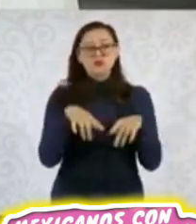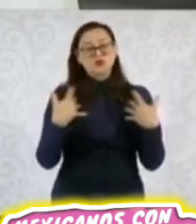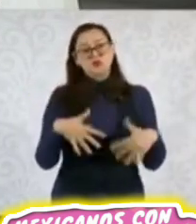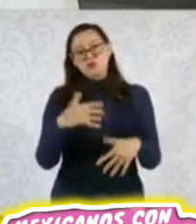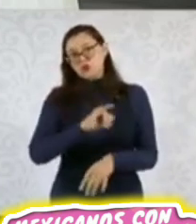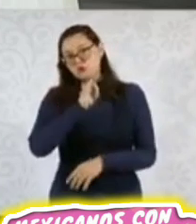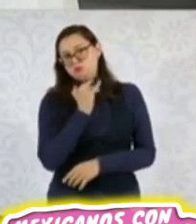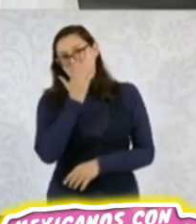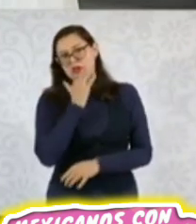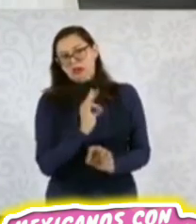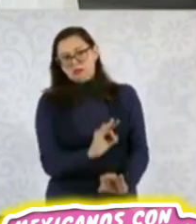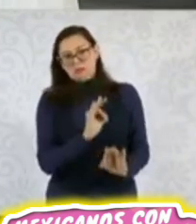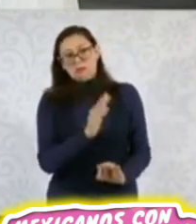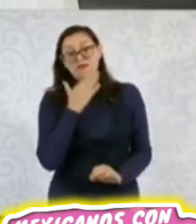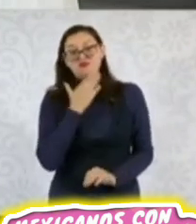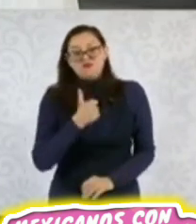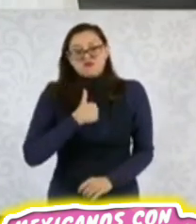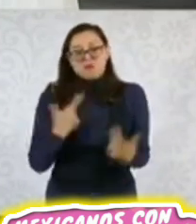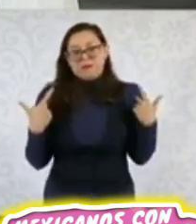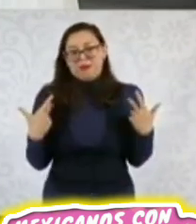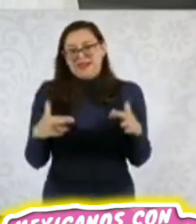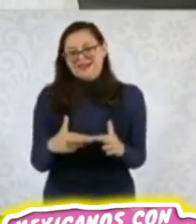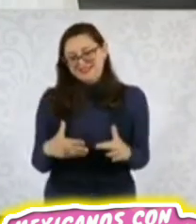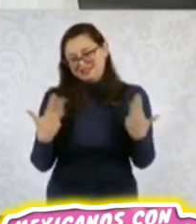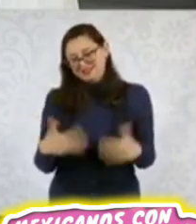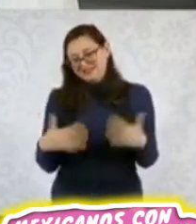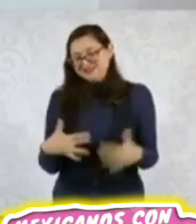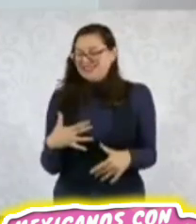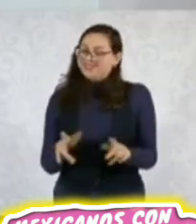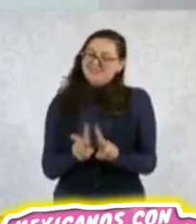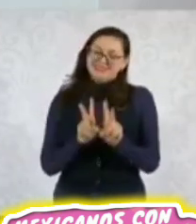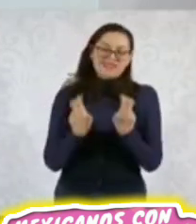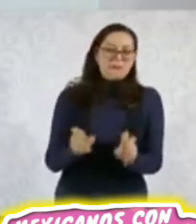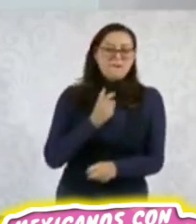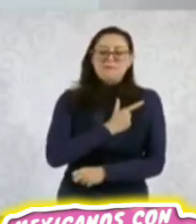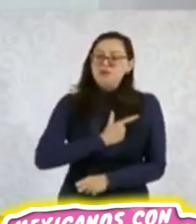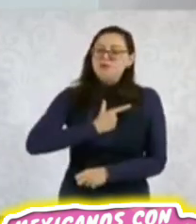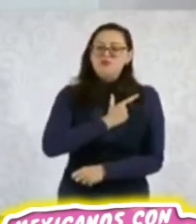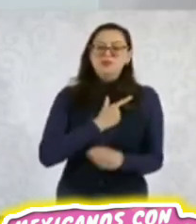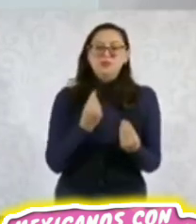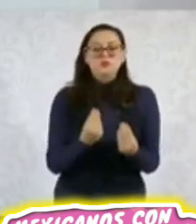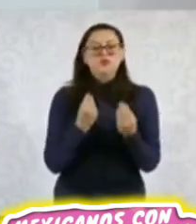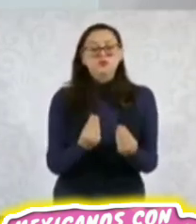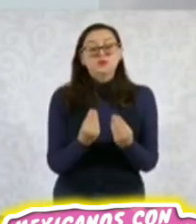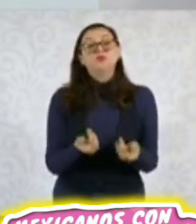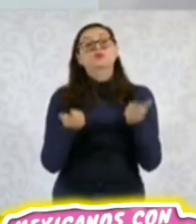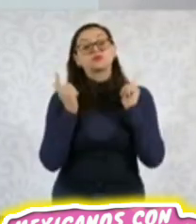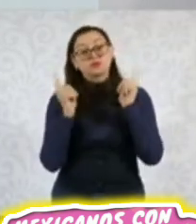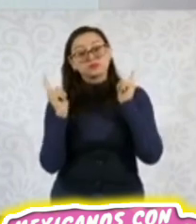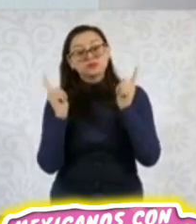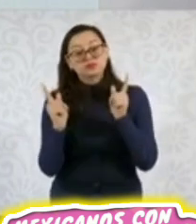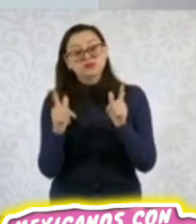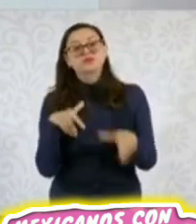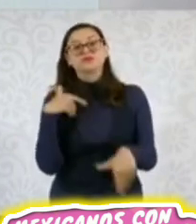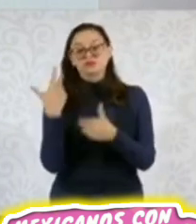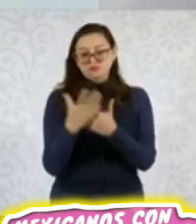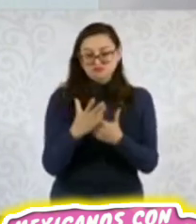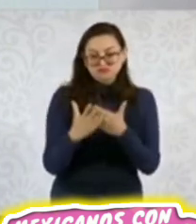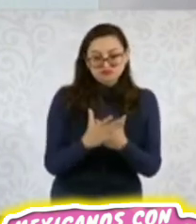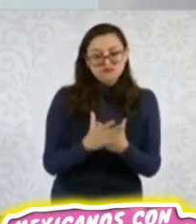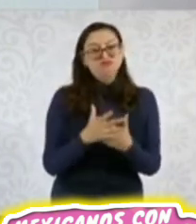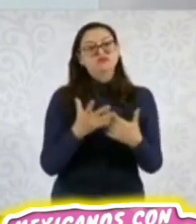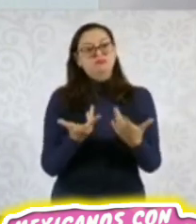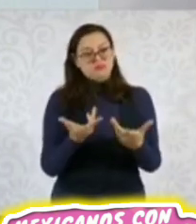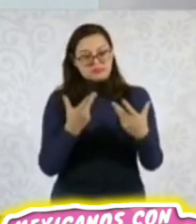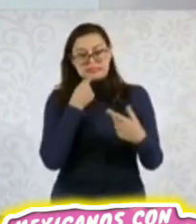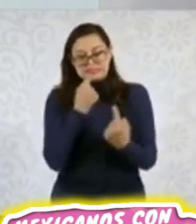personal, pues como maestra normalista, es un tema que me apasiona, y pues les invitamos a que recuperen estos recursos, sobre